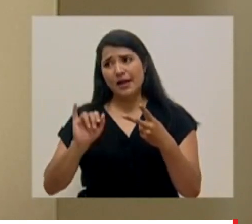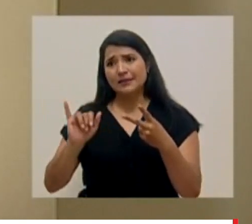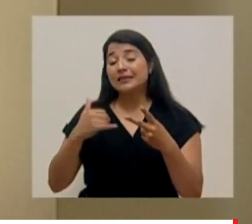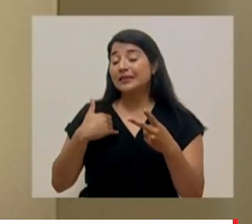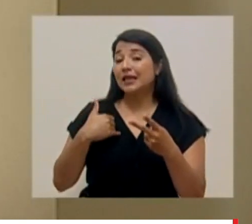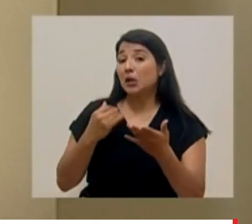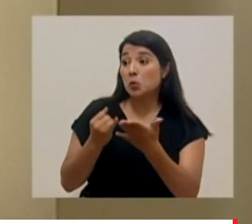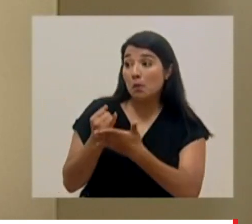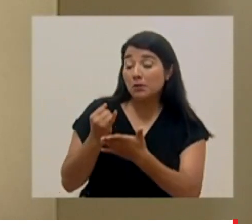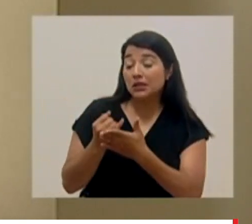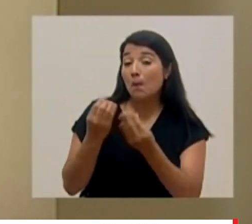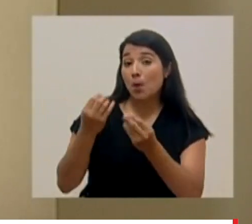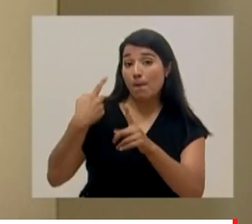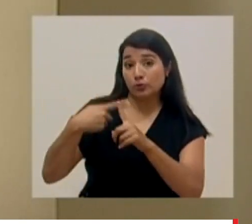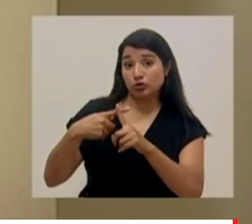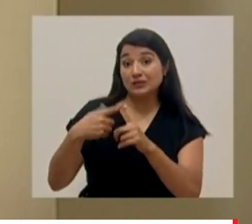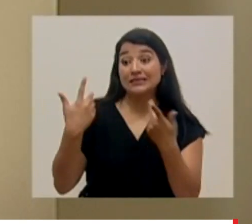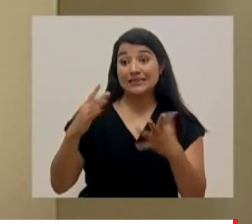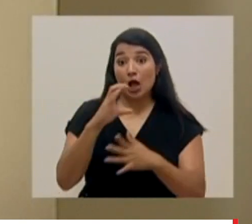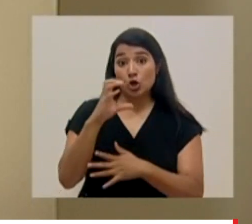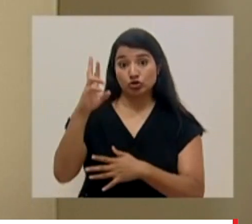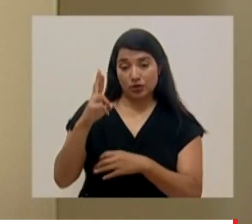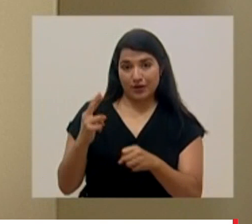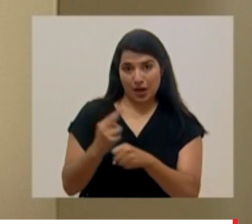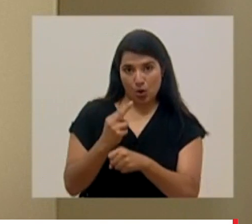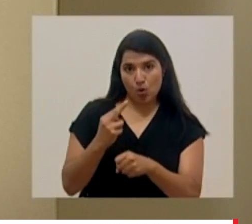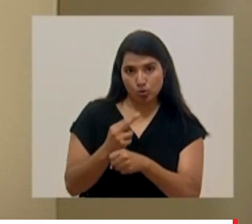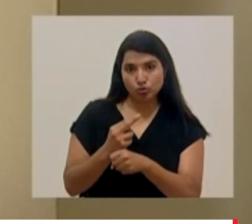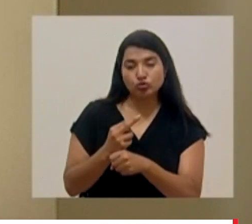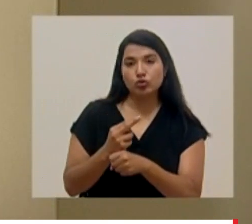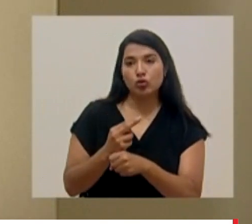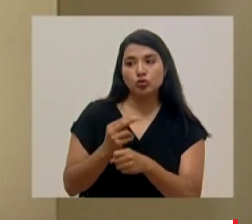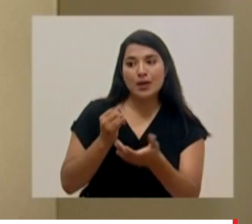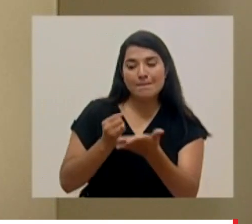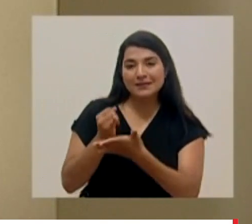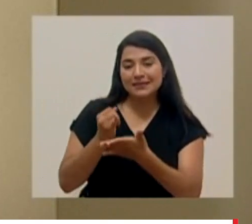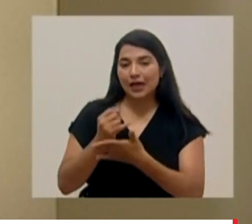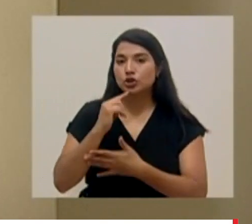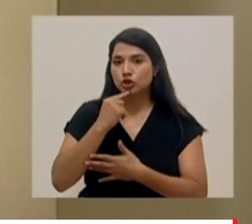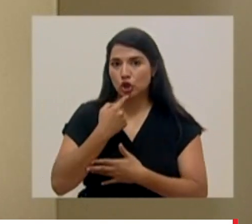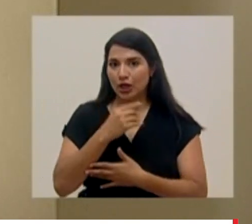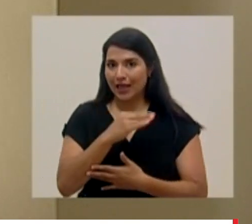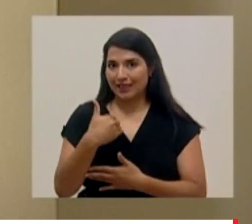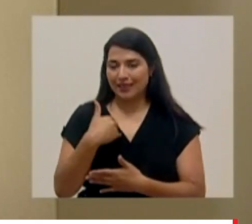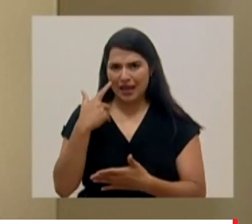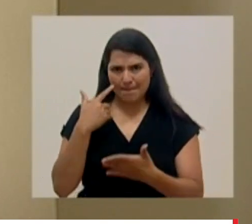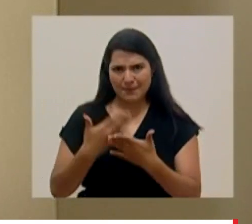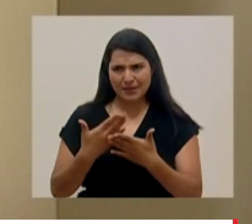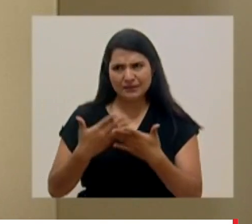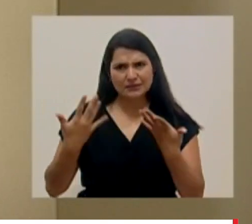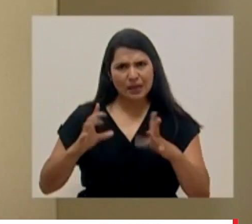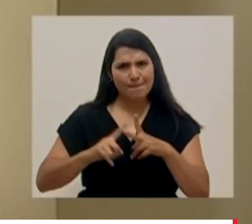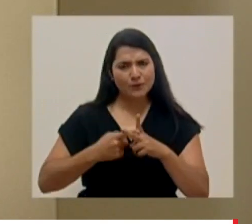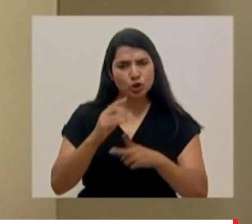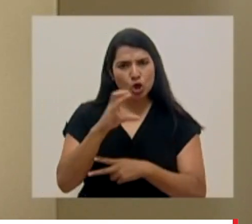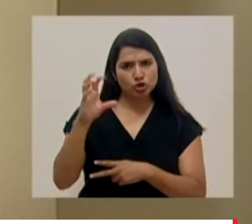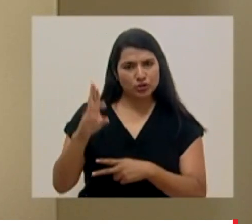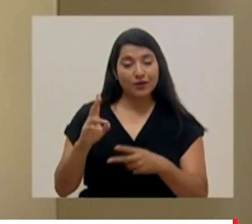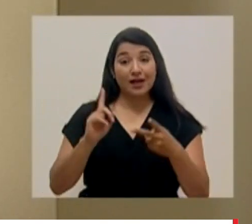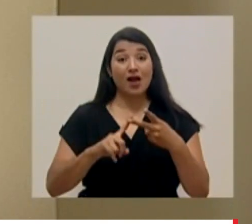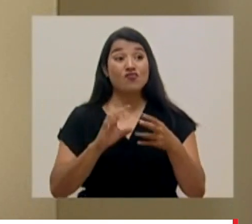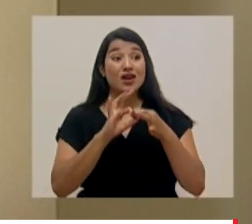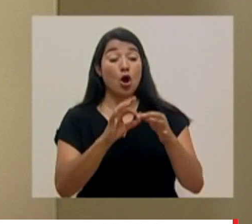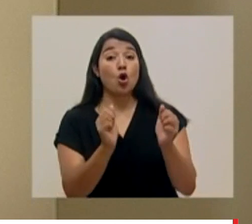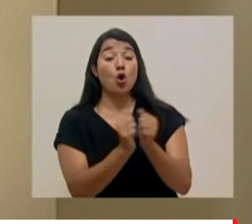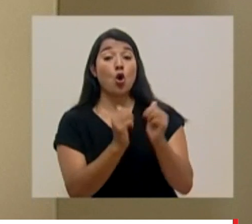COVID, que son justamente estudios serios, estudios que se han basado en evidencia. Y con respecto al tema de las cuarterías, nosotros